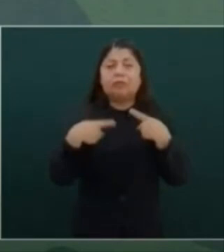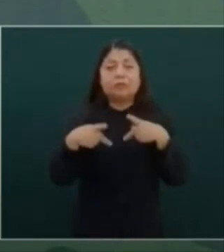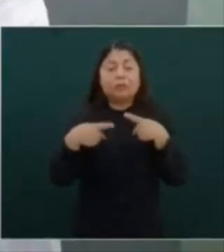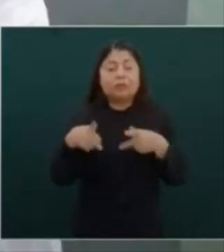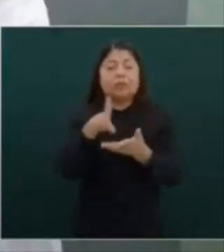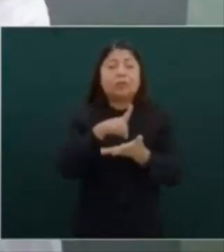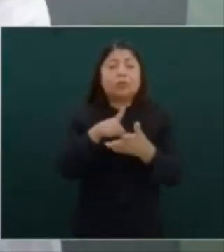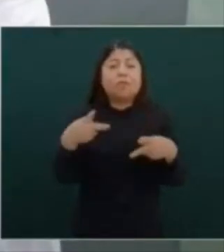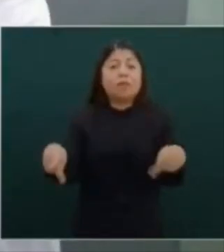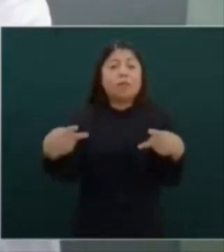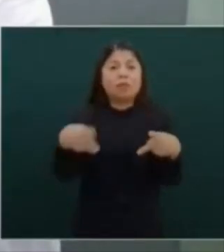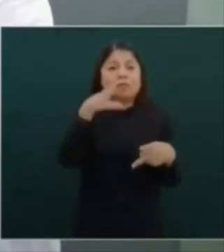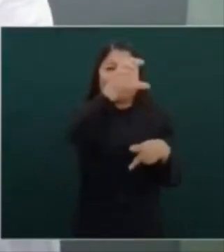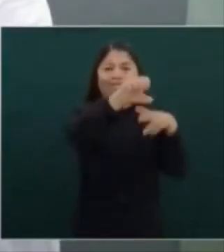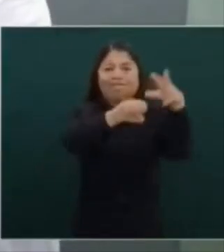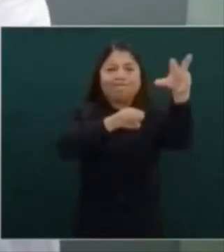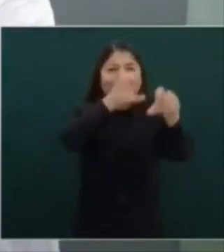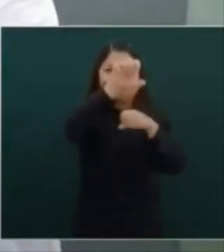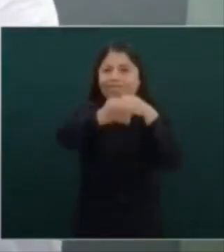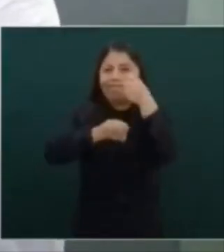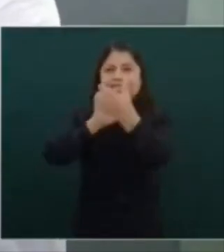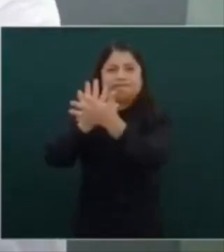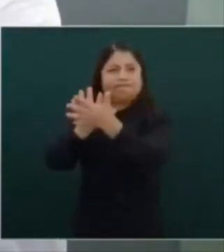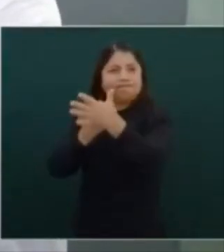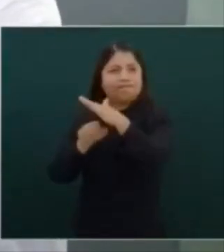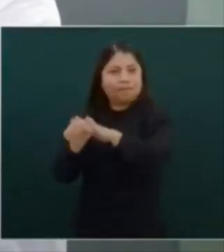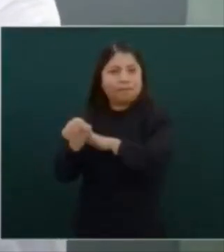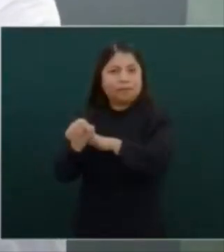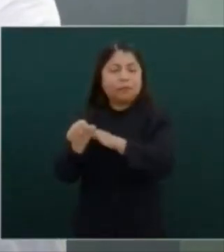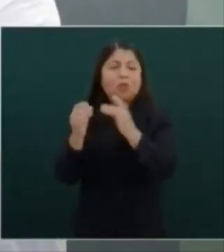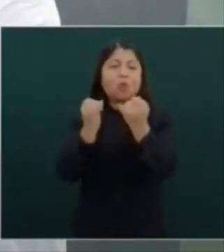por la confiscación de armas.